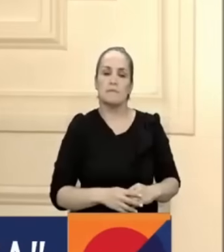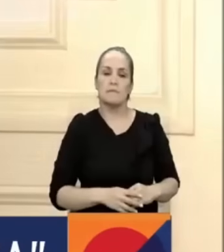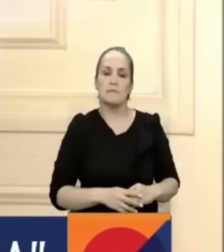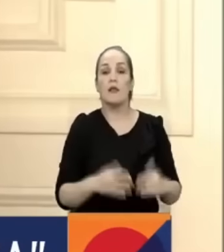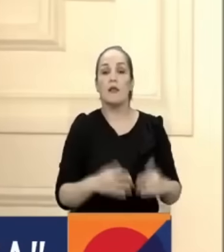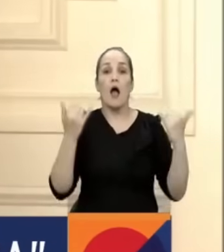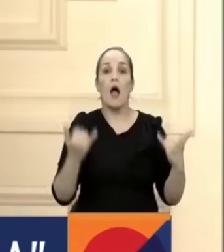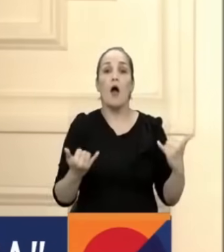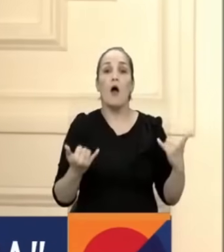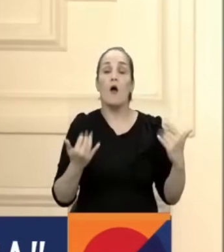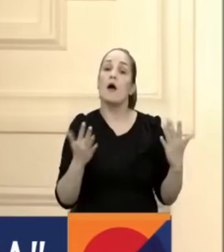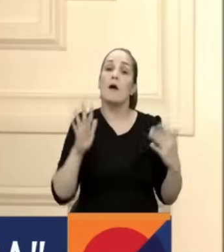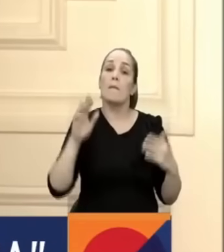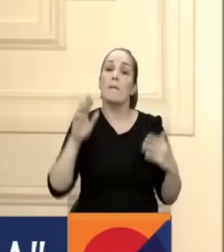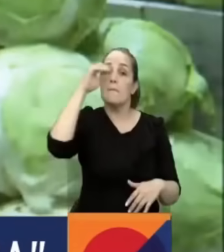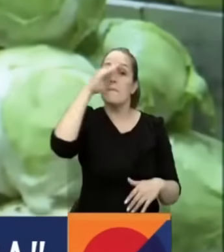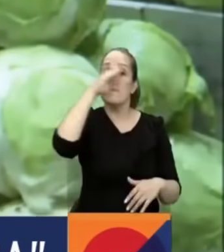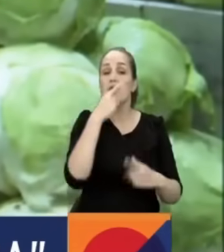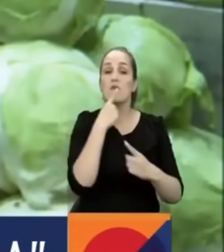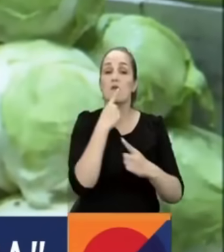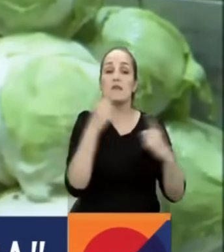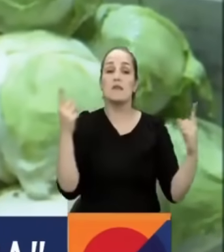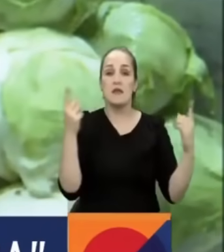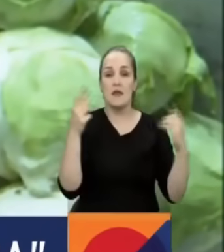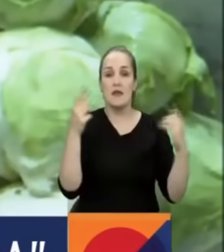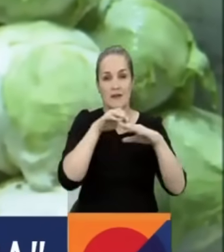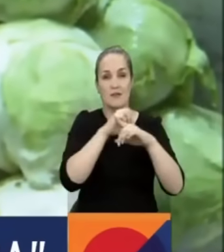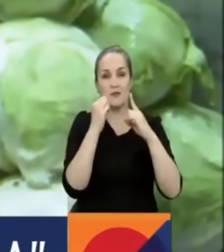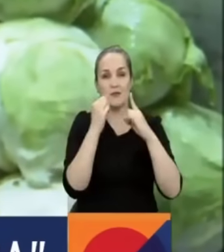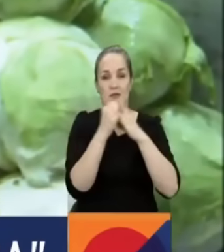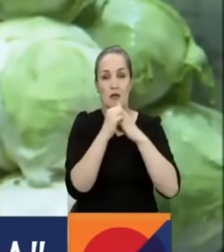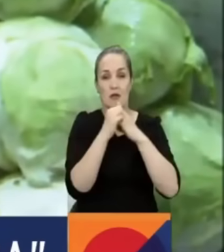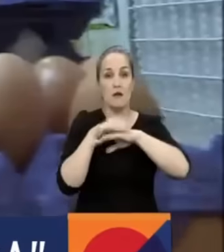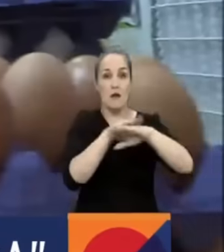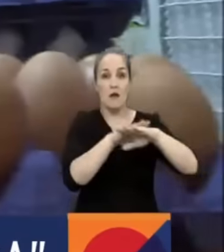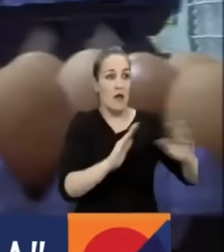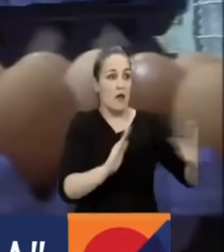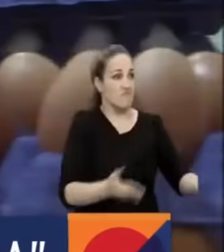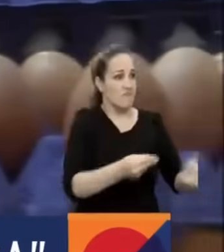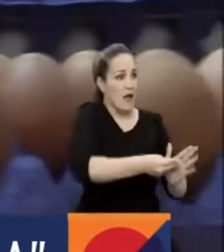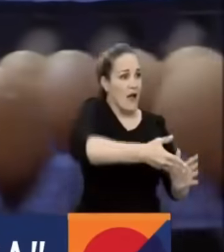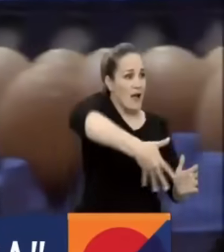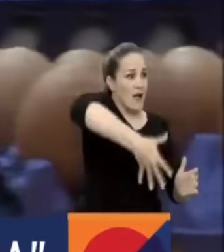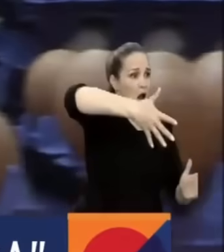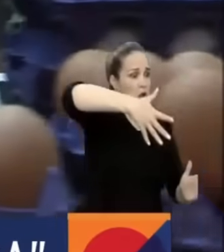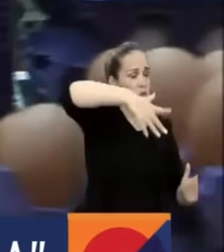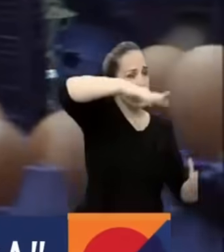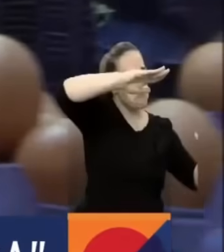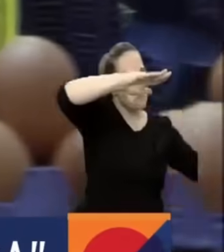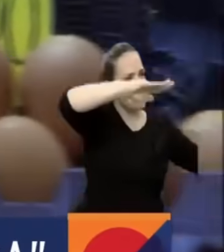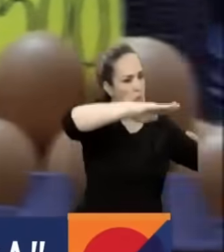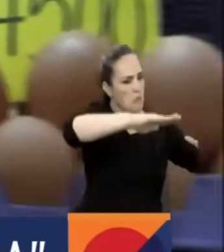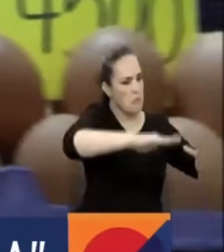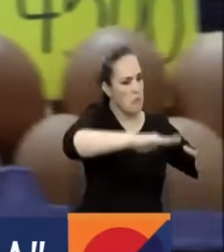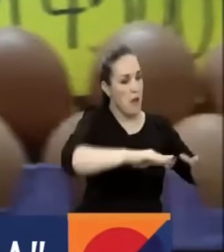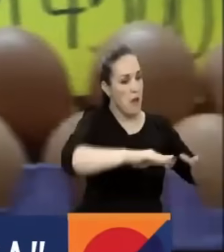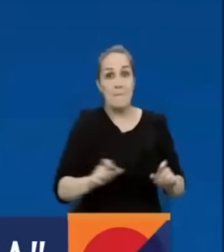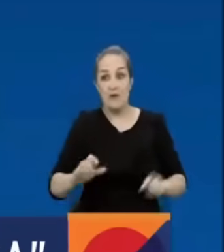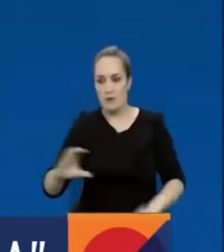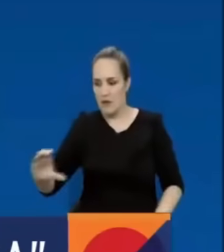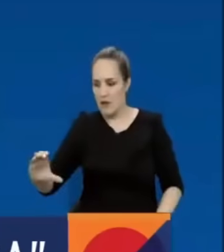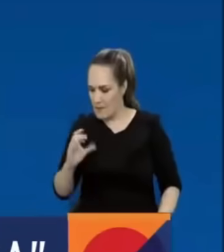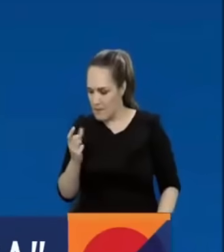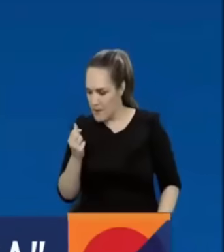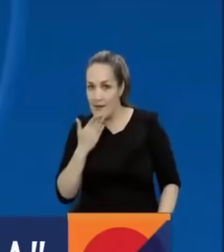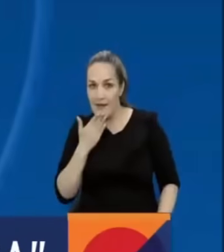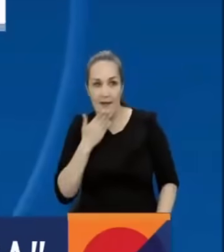Gustavo Petro mencionó a través de sus redes sociales que con la baja en la inflación, el poder adquisitivo de los hogares se recuperará.